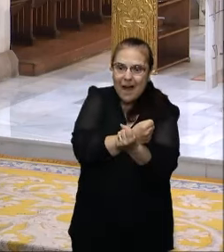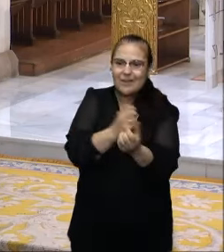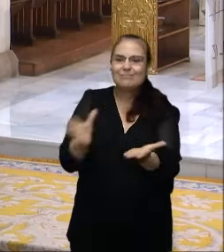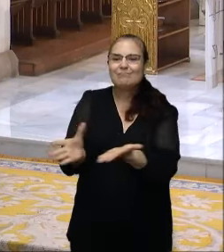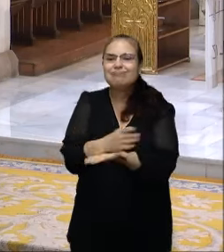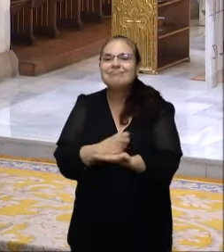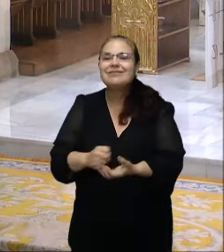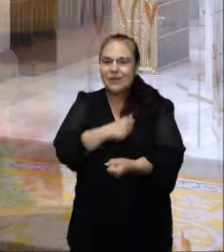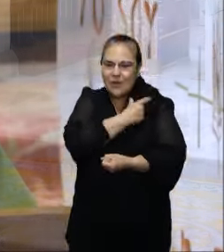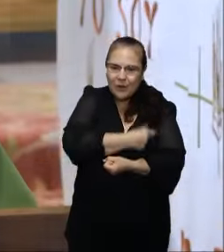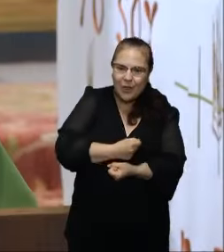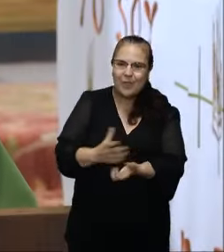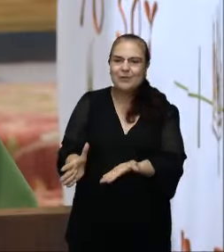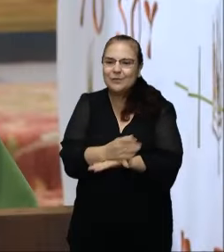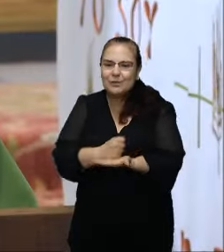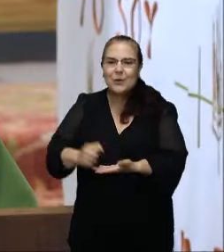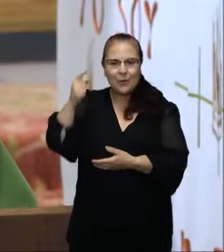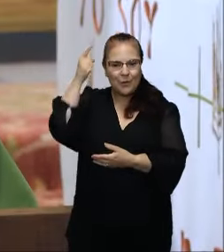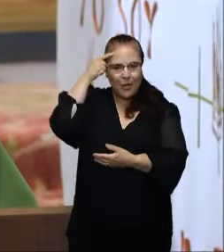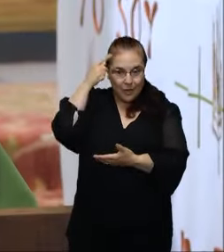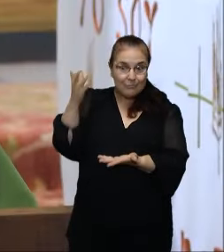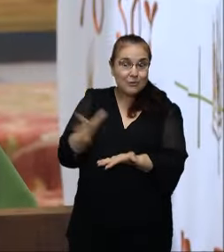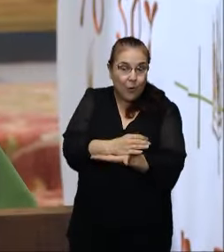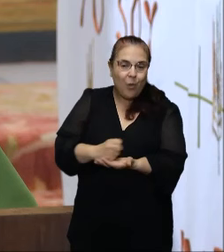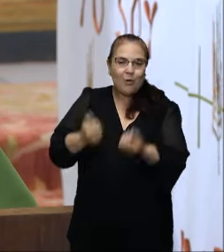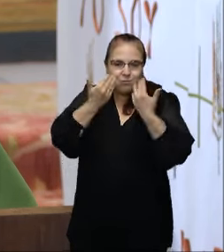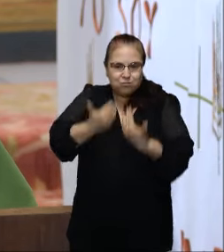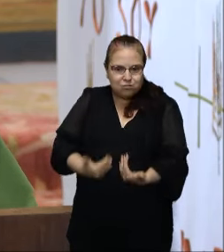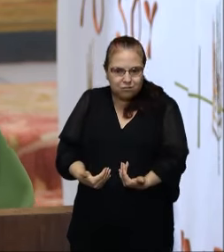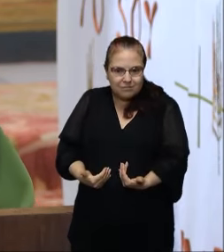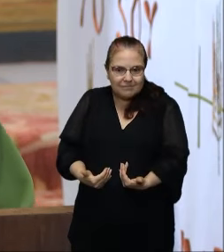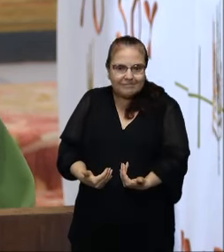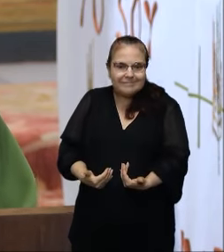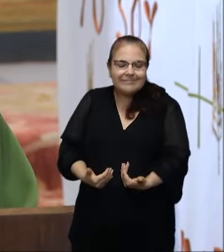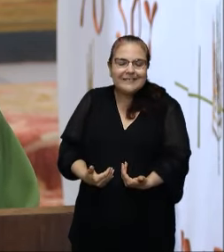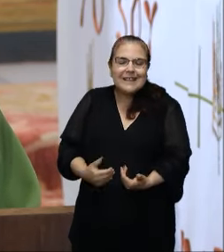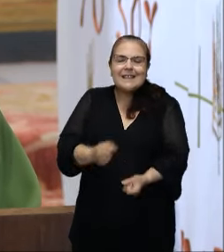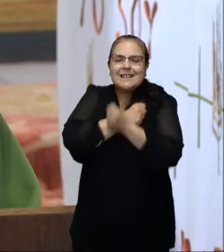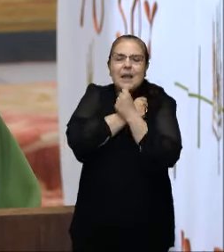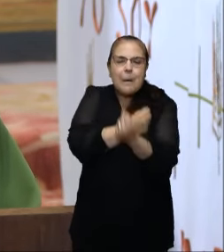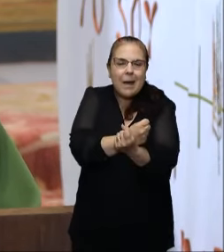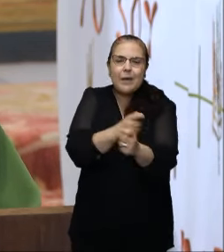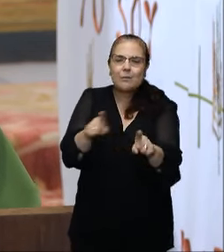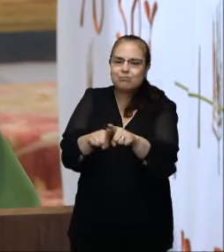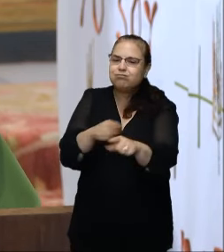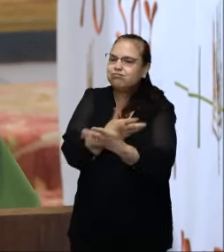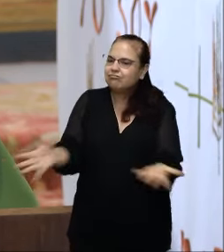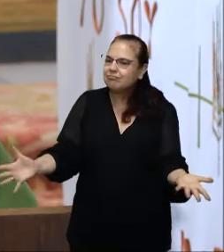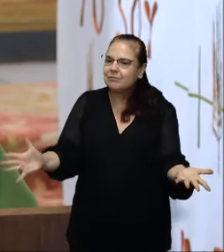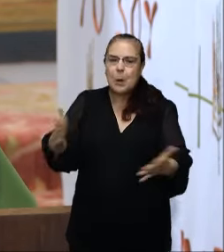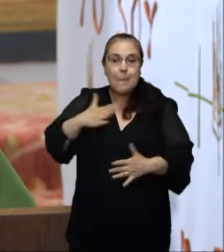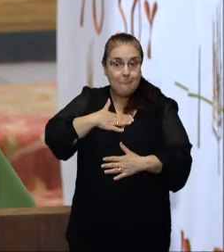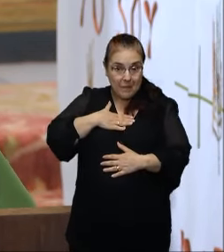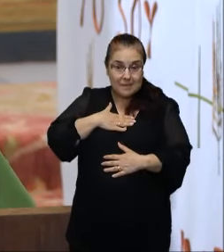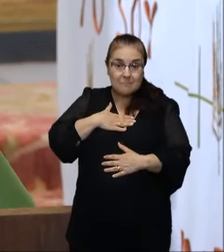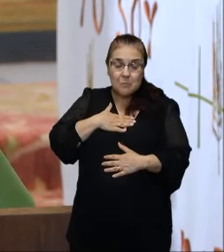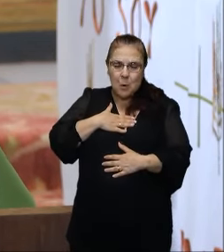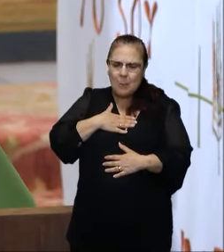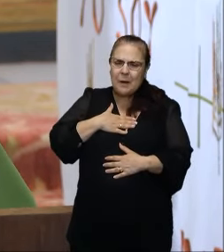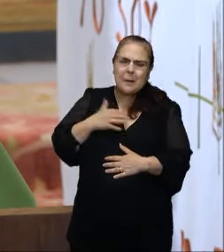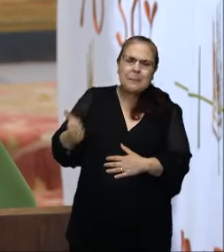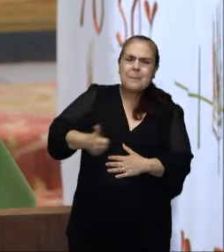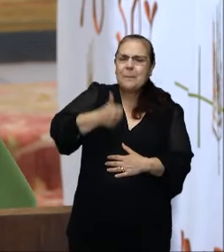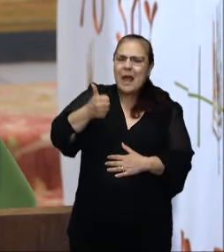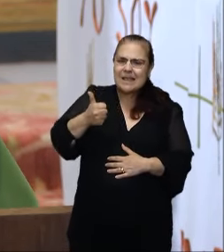corazón, con todo el entendimiento y con todo el ser. Y amar al prójimo como a uno mismo vale más que